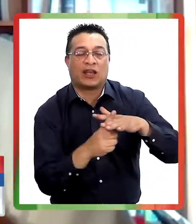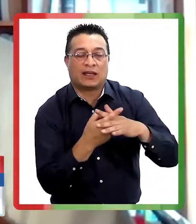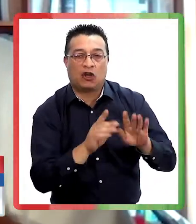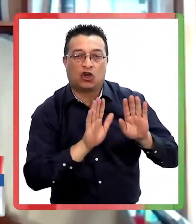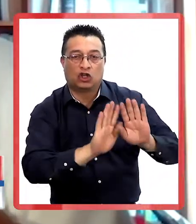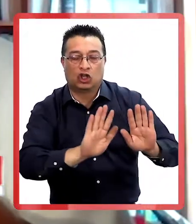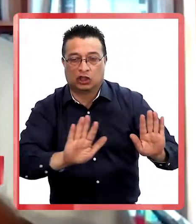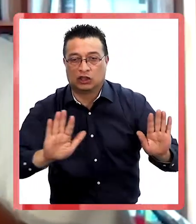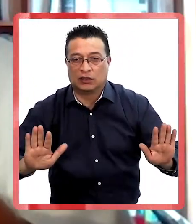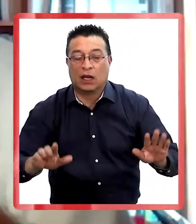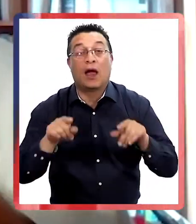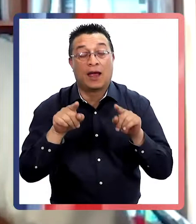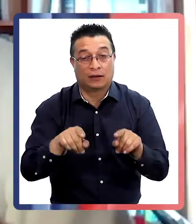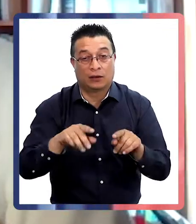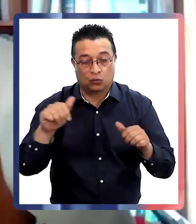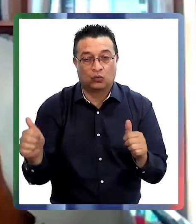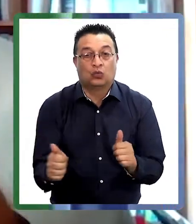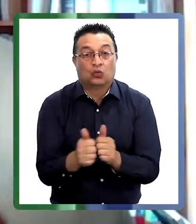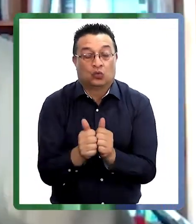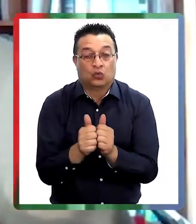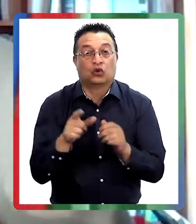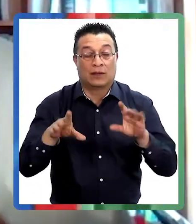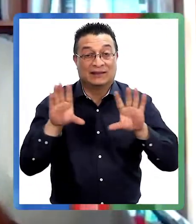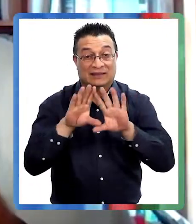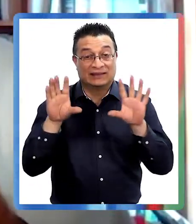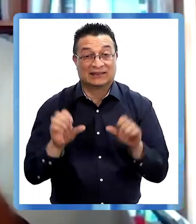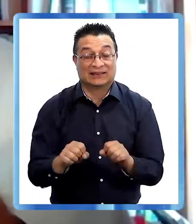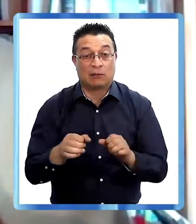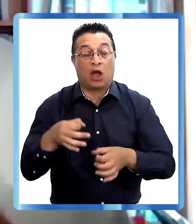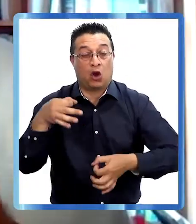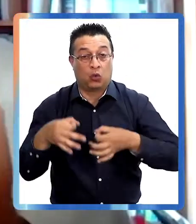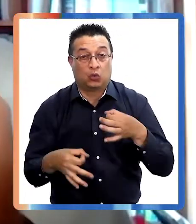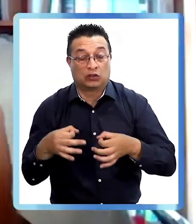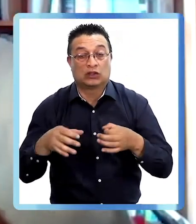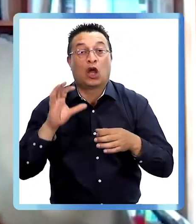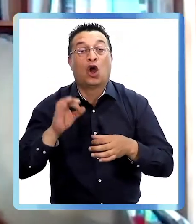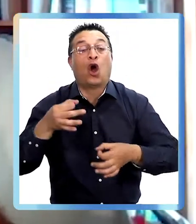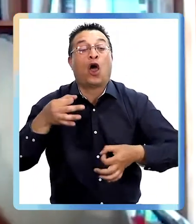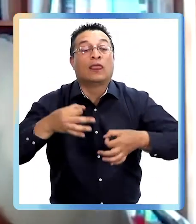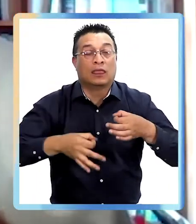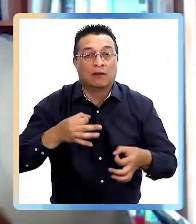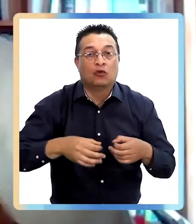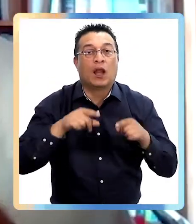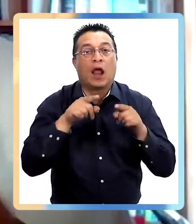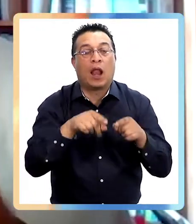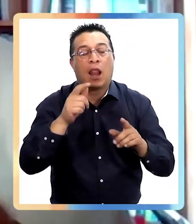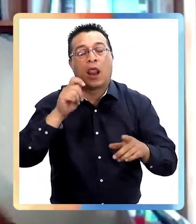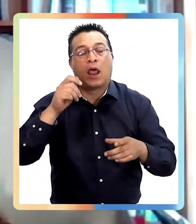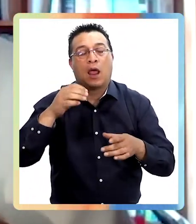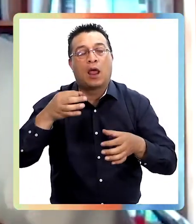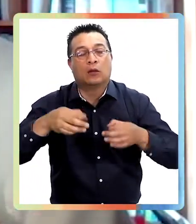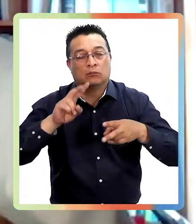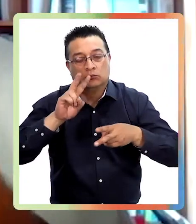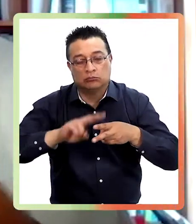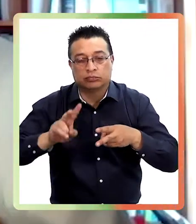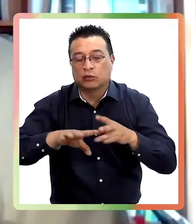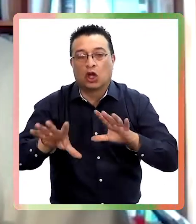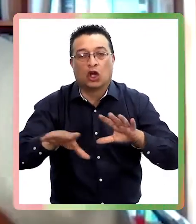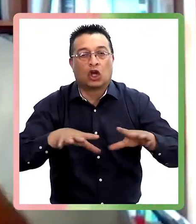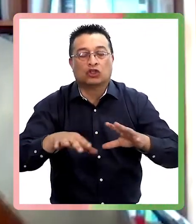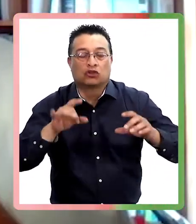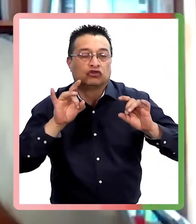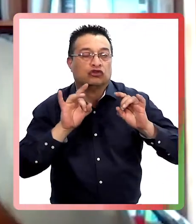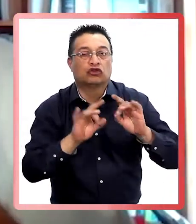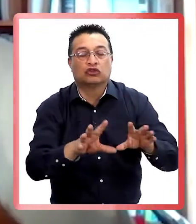en consecuencia se va junto con el sistema de justicia o los tribunales que van a resolver las cuestiones